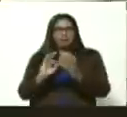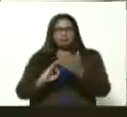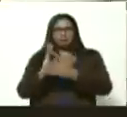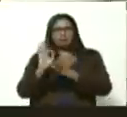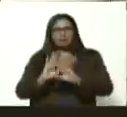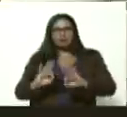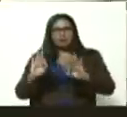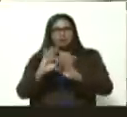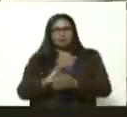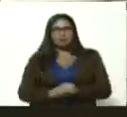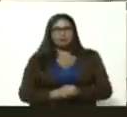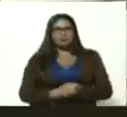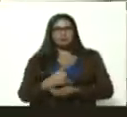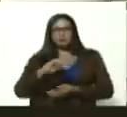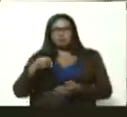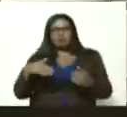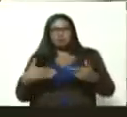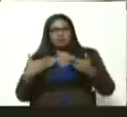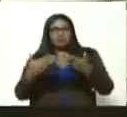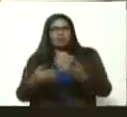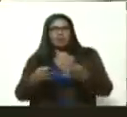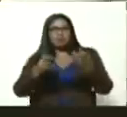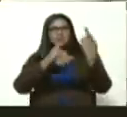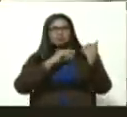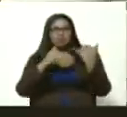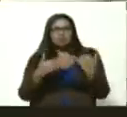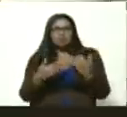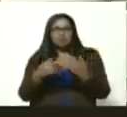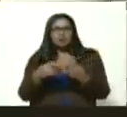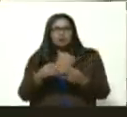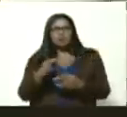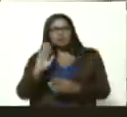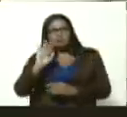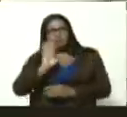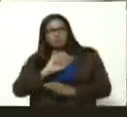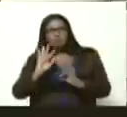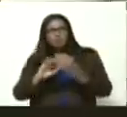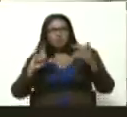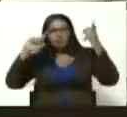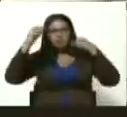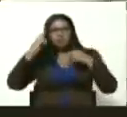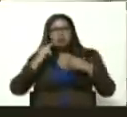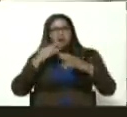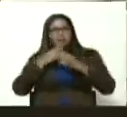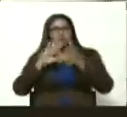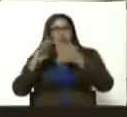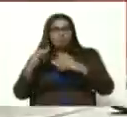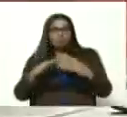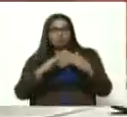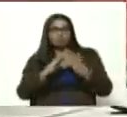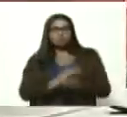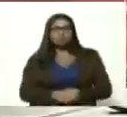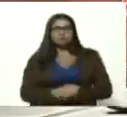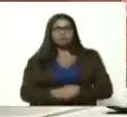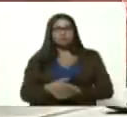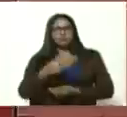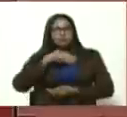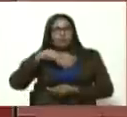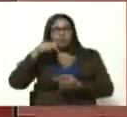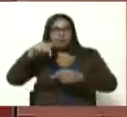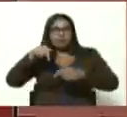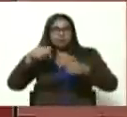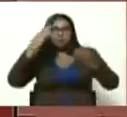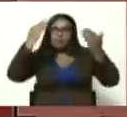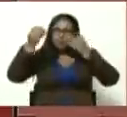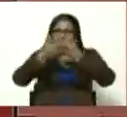ya debe haber entregado las responsabilidades que tenía en esa web quien en esa calle en esa comunidad bueno de aquí un saludo a